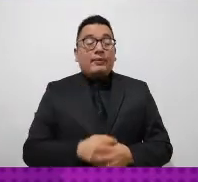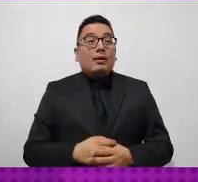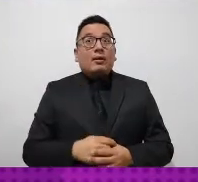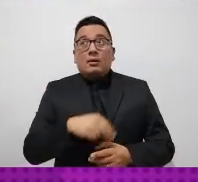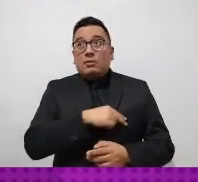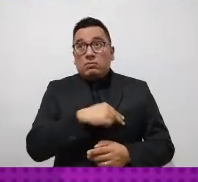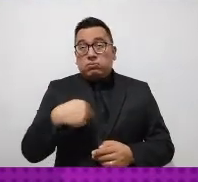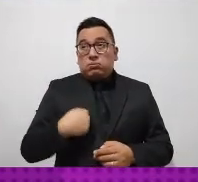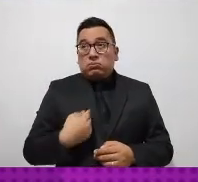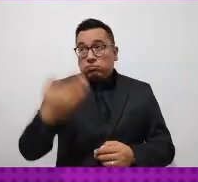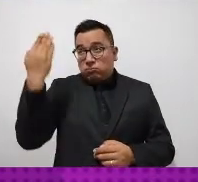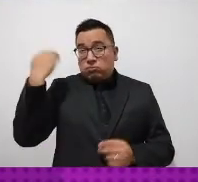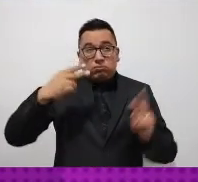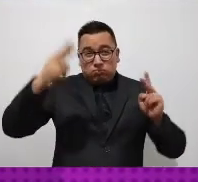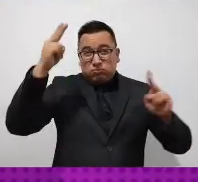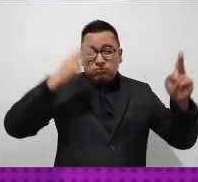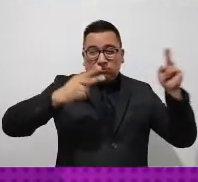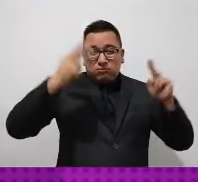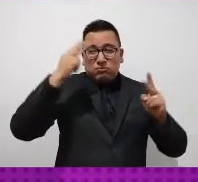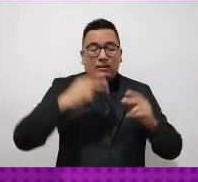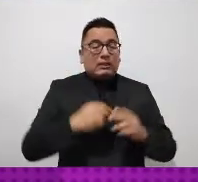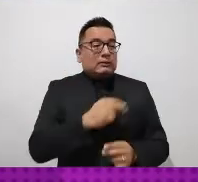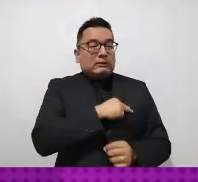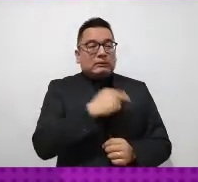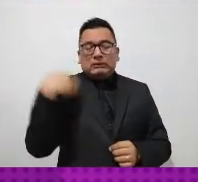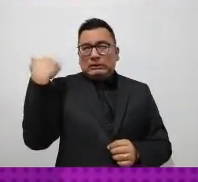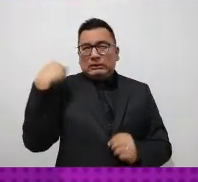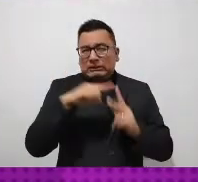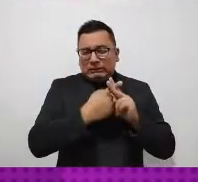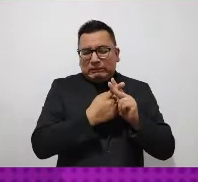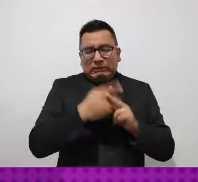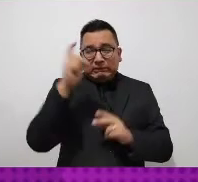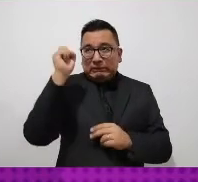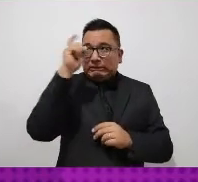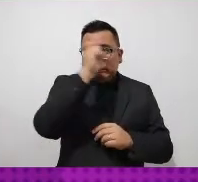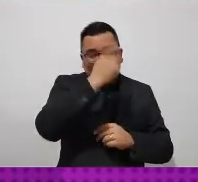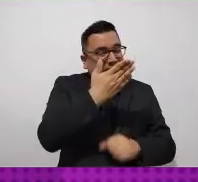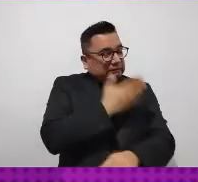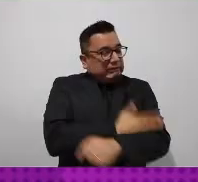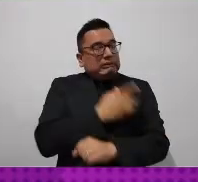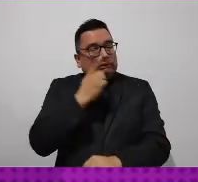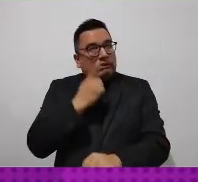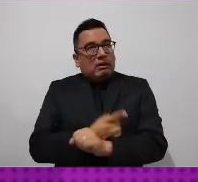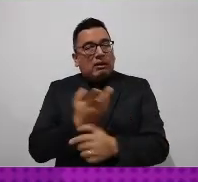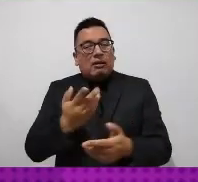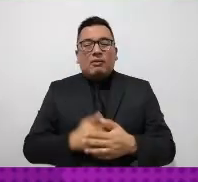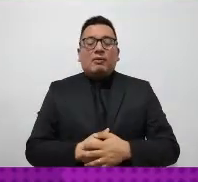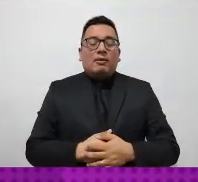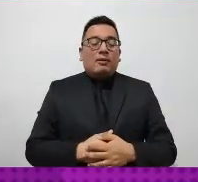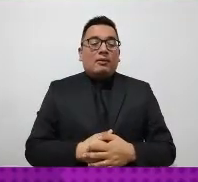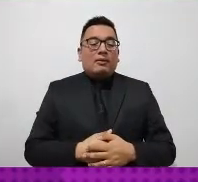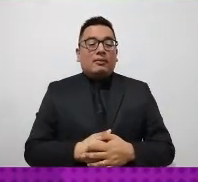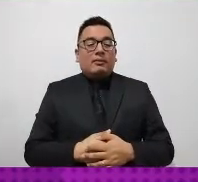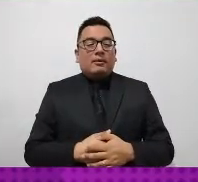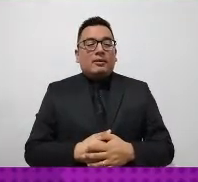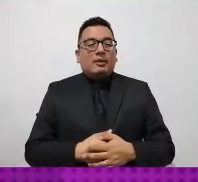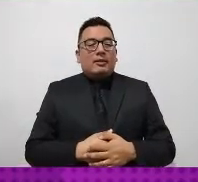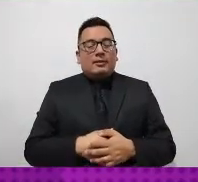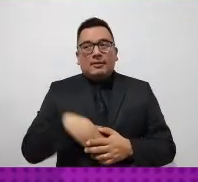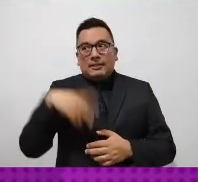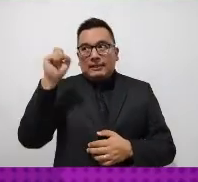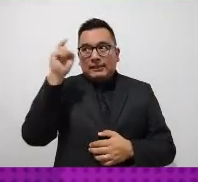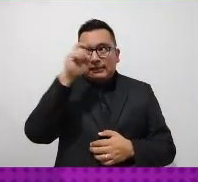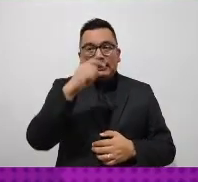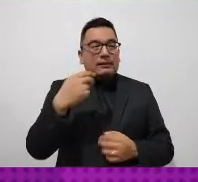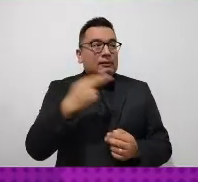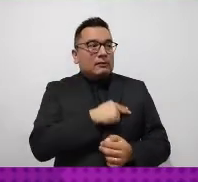primeros municipios que visitamos, la verdad es que al inicio fue muy difícil. Tengo que decirlo, fue muy